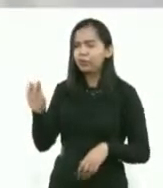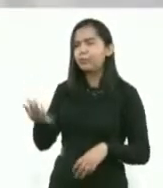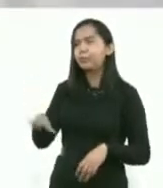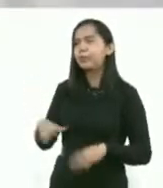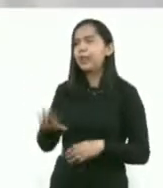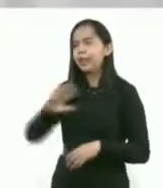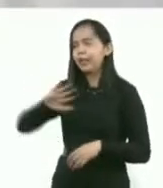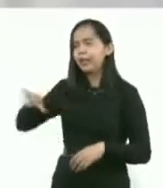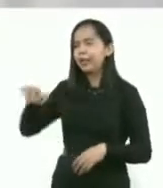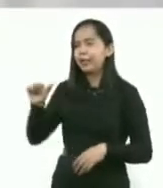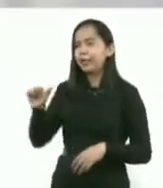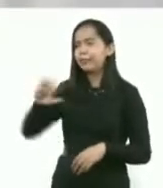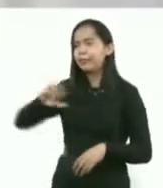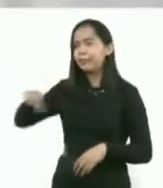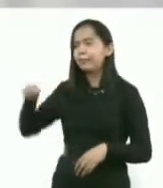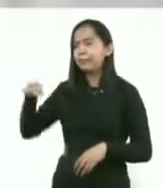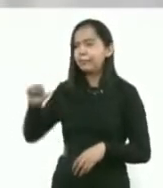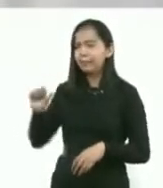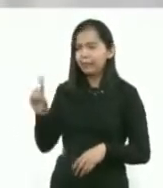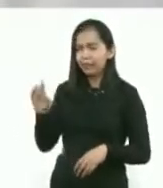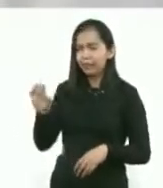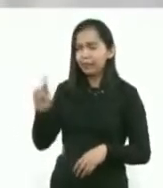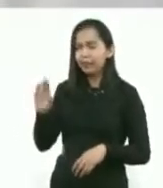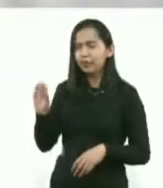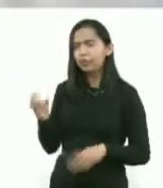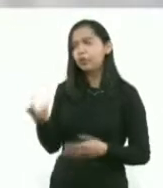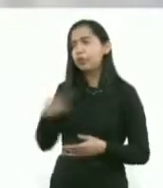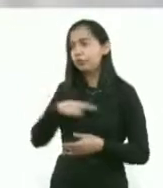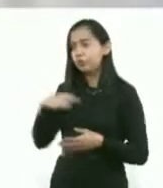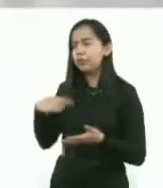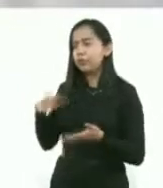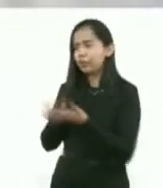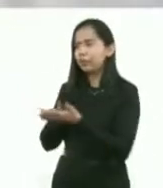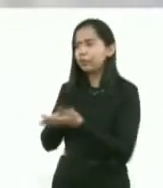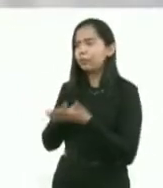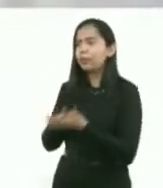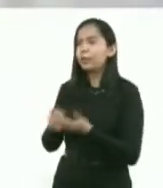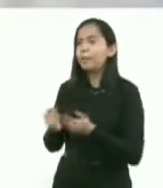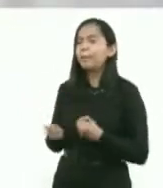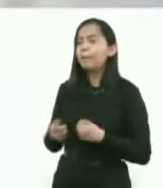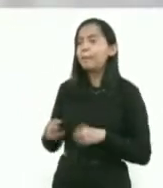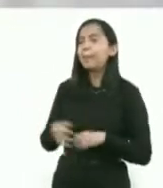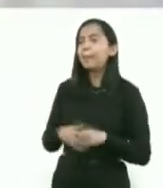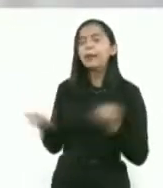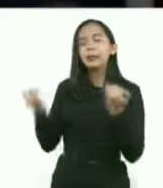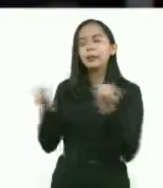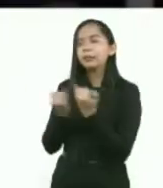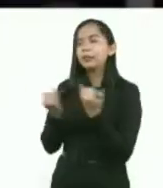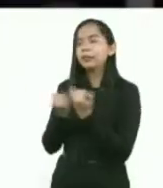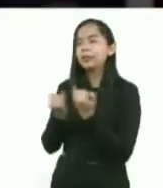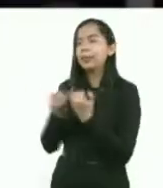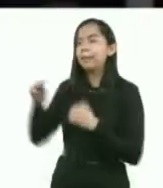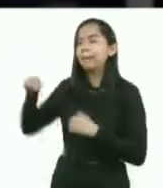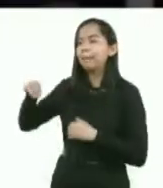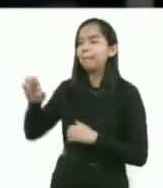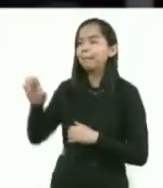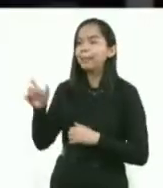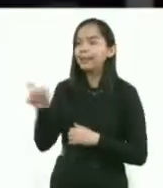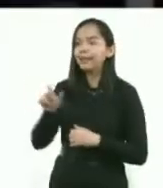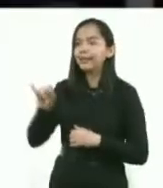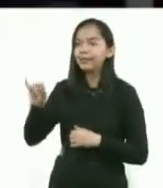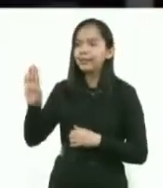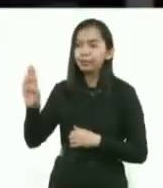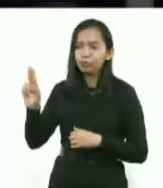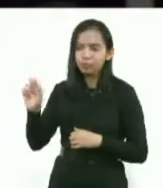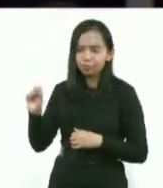particularmente para la estación final y ahí lo estamos apoyando, es un buen proyecto. Al mismo tiempo, el Mexibus que tienen ellos,